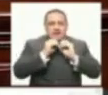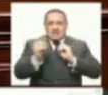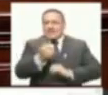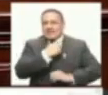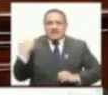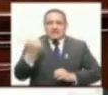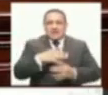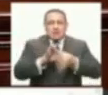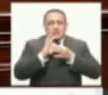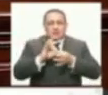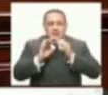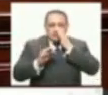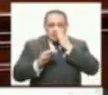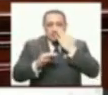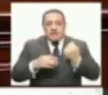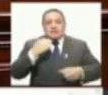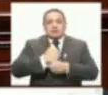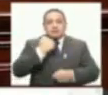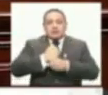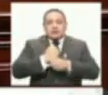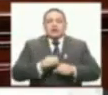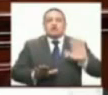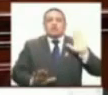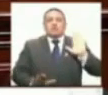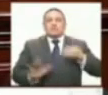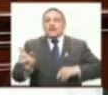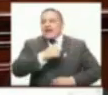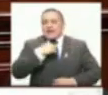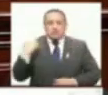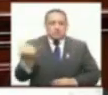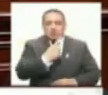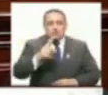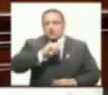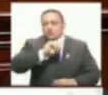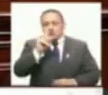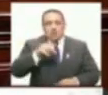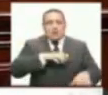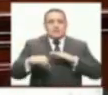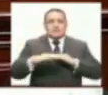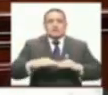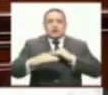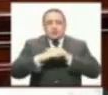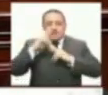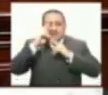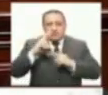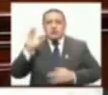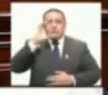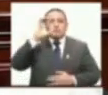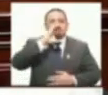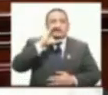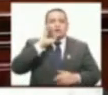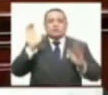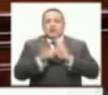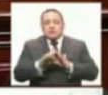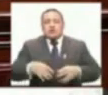nacional. Esta es una tarea que nos compromete a todos. No haremos en democracia buscándola,